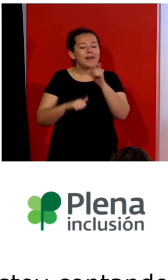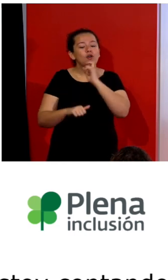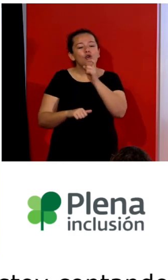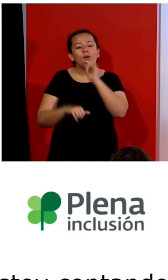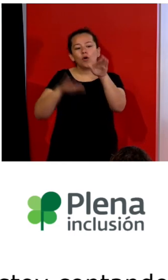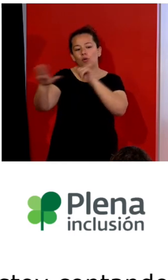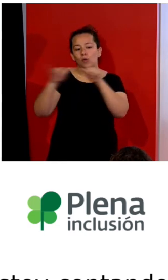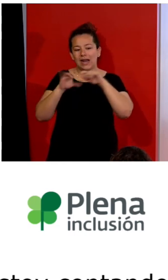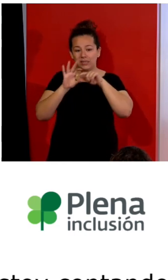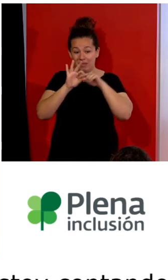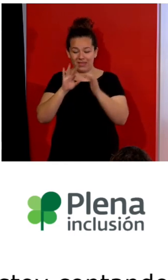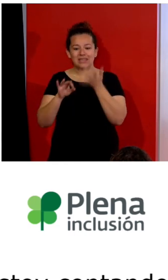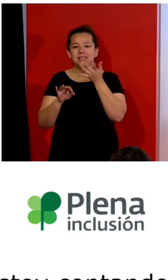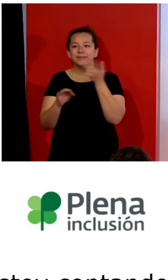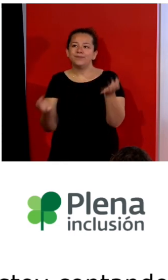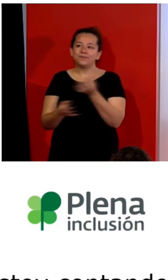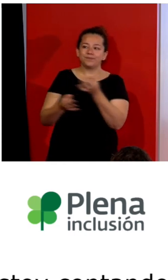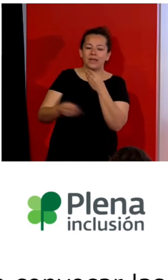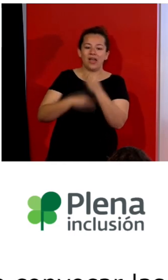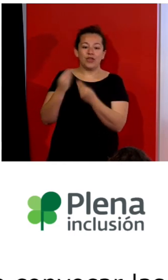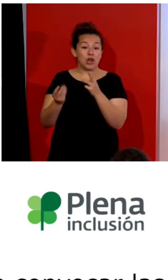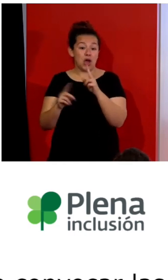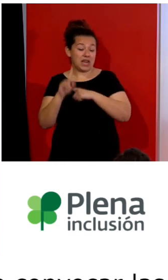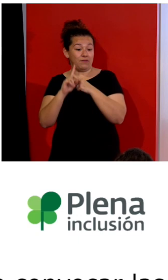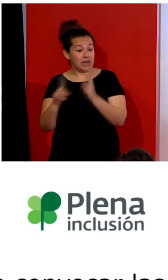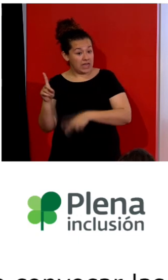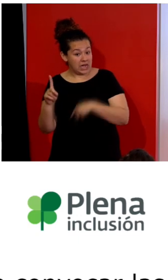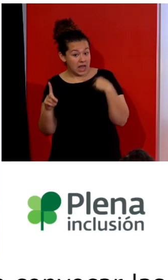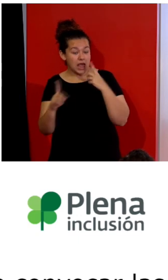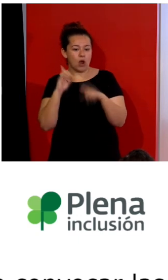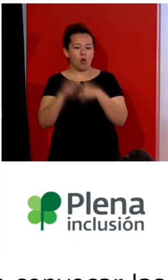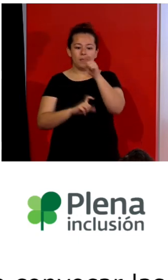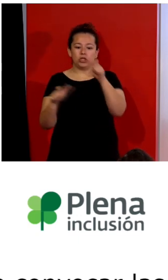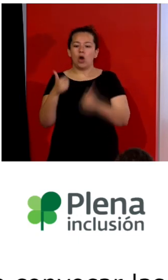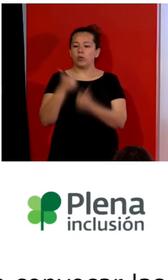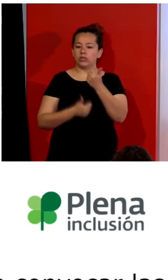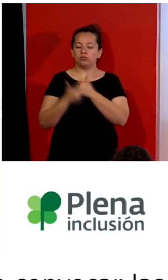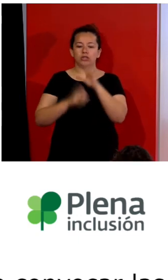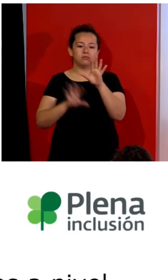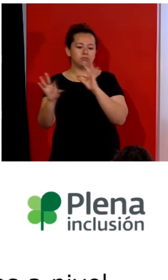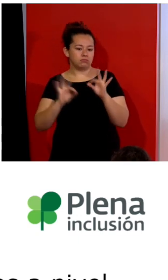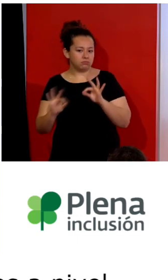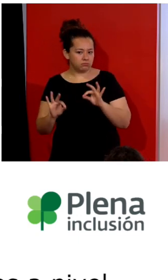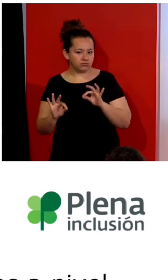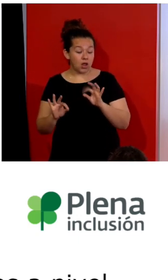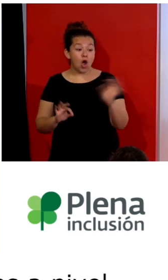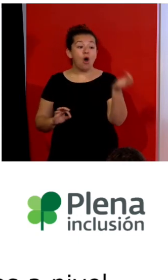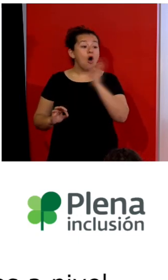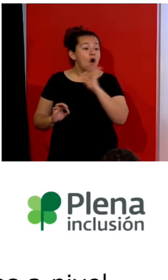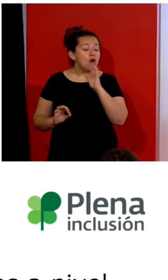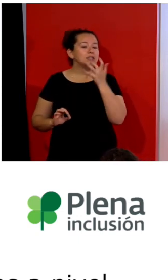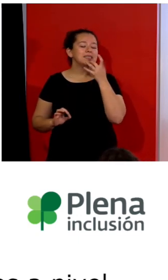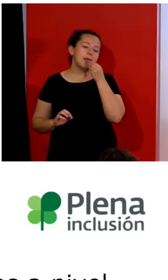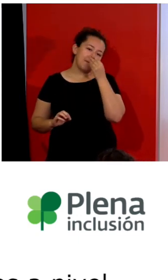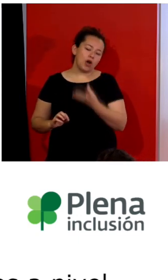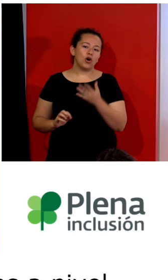era conveniente convocarlas a nivel general y que luego los opositores eligieran por orden de prelación, o si era